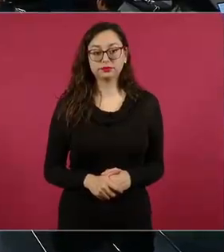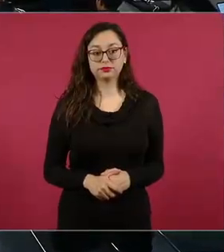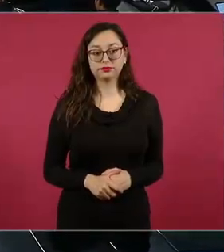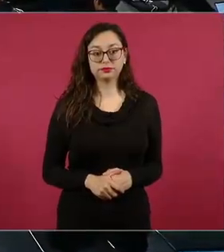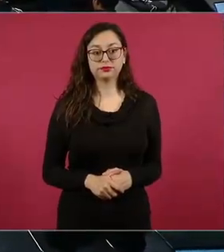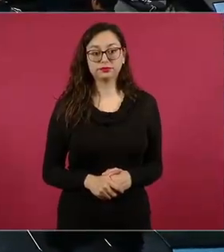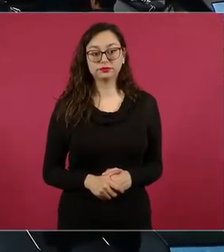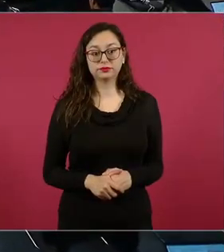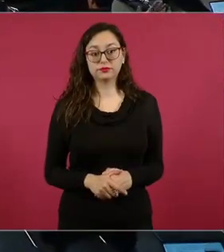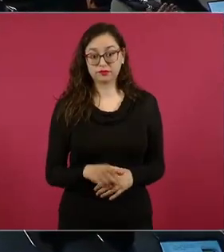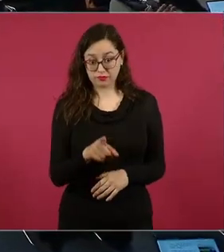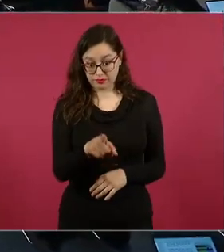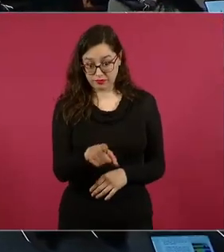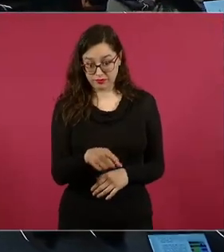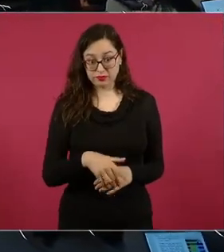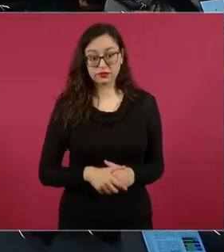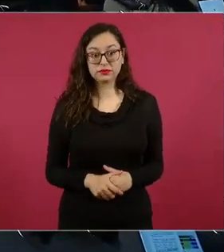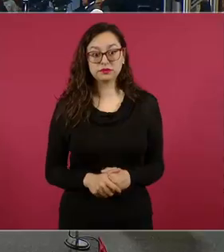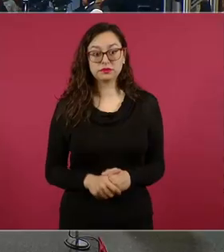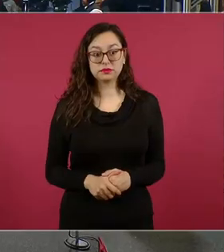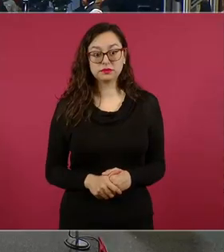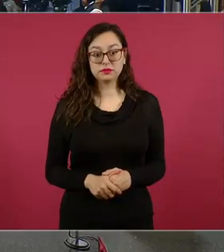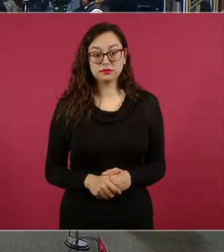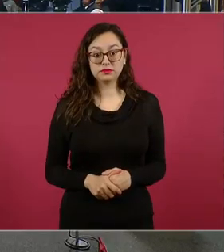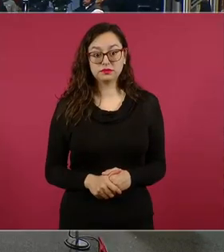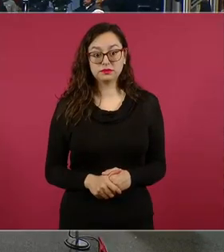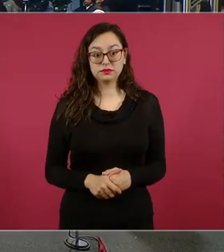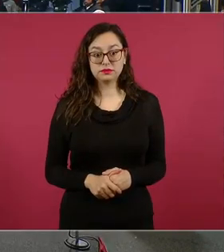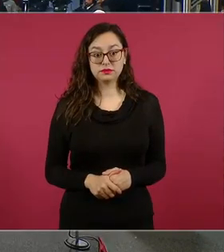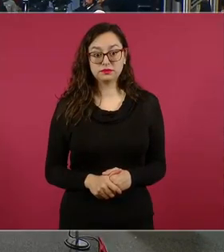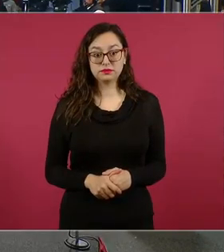adelante. Va el compañero.